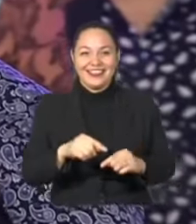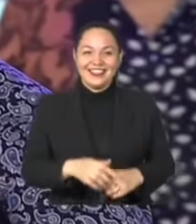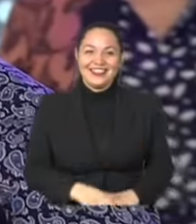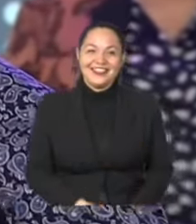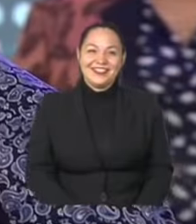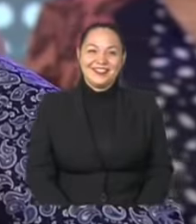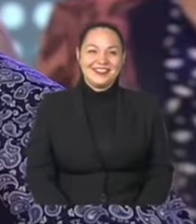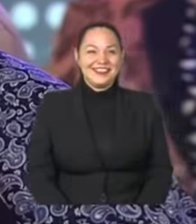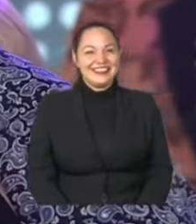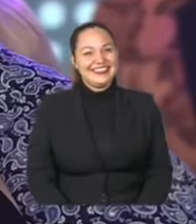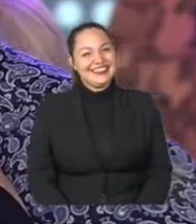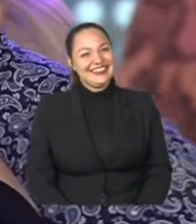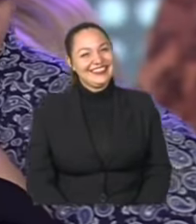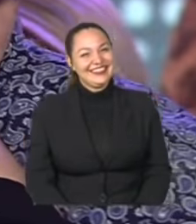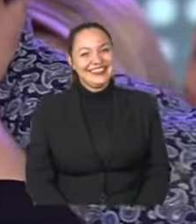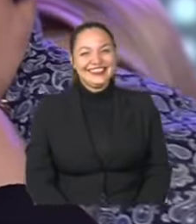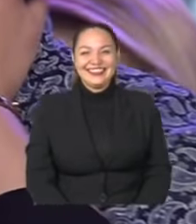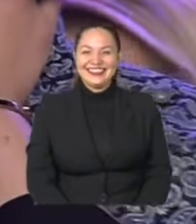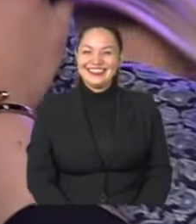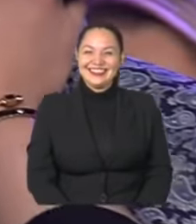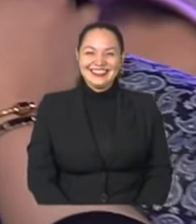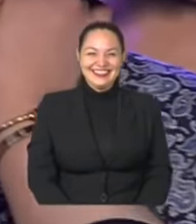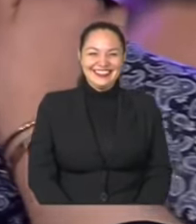El beso. El beso.